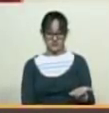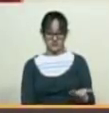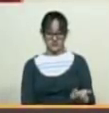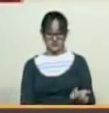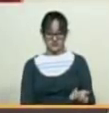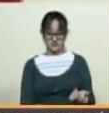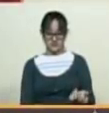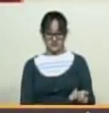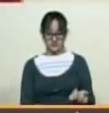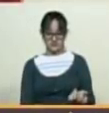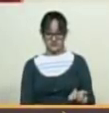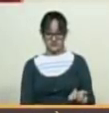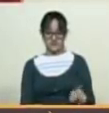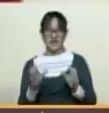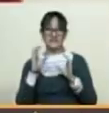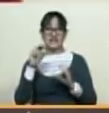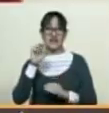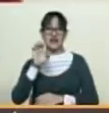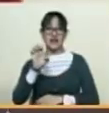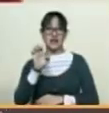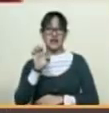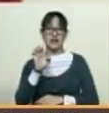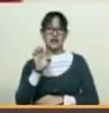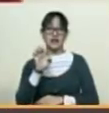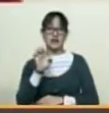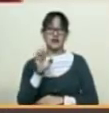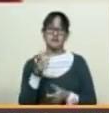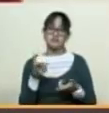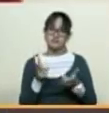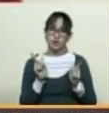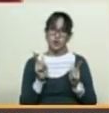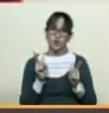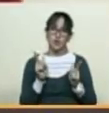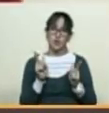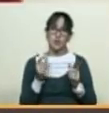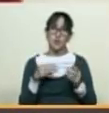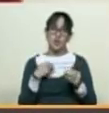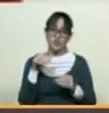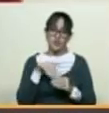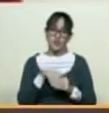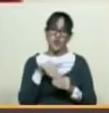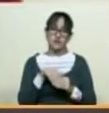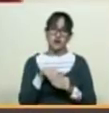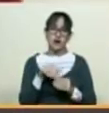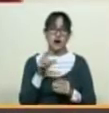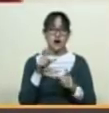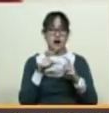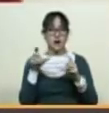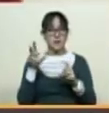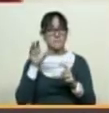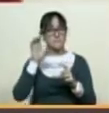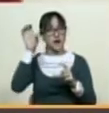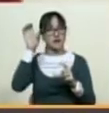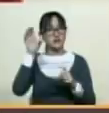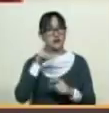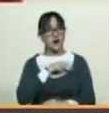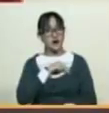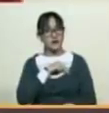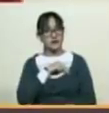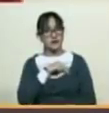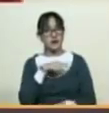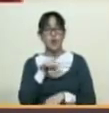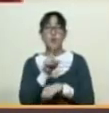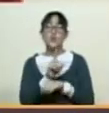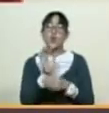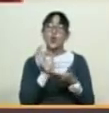que ahora el Consejo Nacional Electoral permite que se pueda votar con el carnet de la patria. El